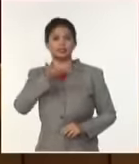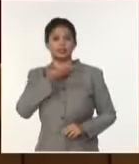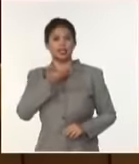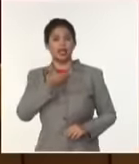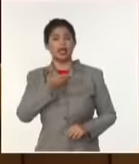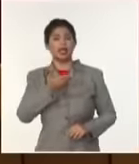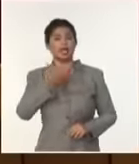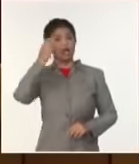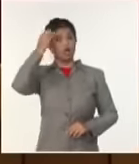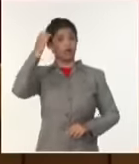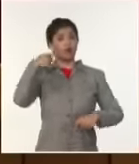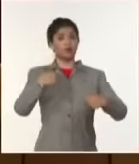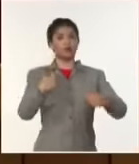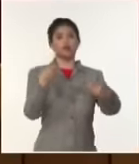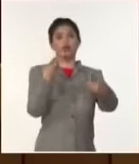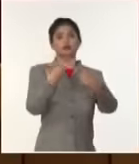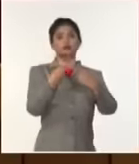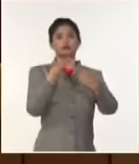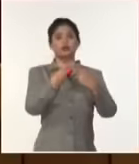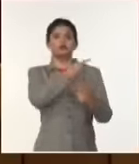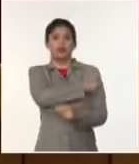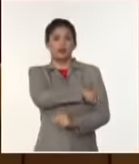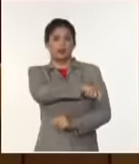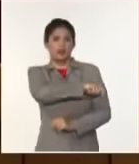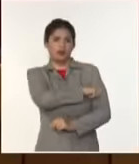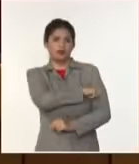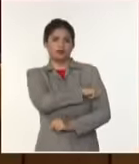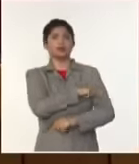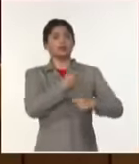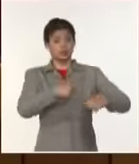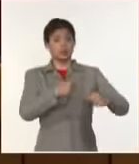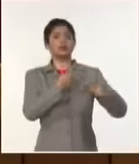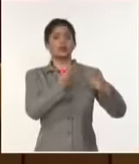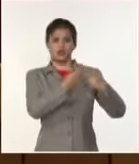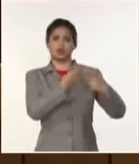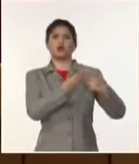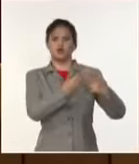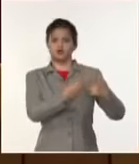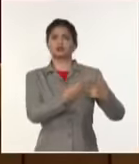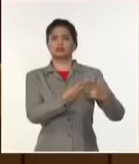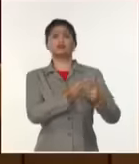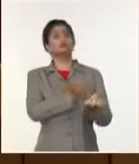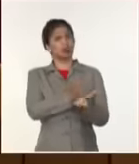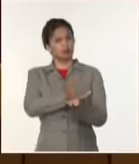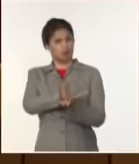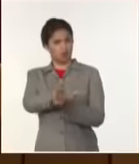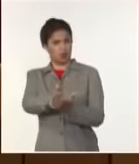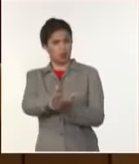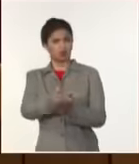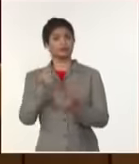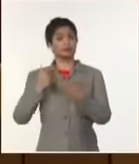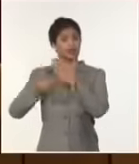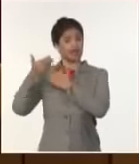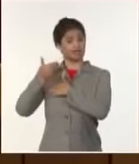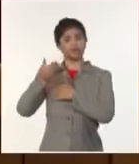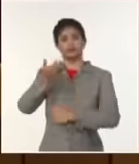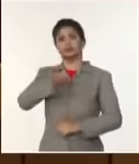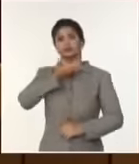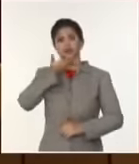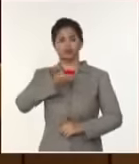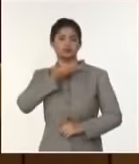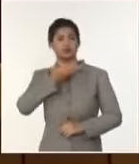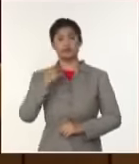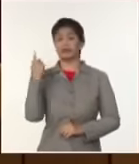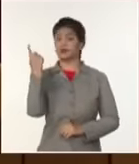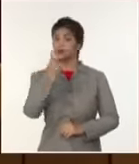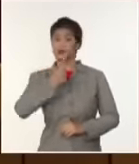confiar en la genialidad multiplicada hecha entre todos, no ha perdido vigencia. Como hemos dicho otras veces, ninguno de